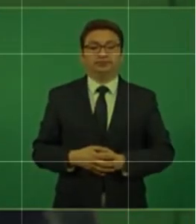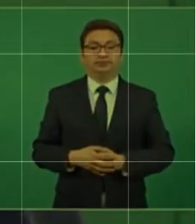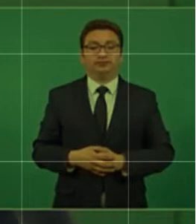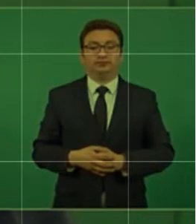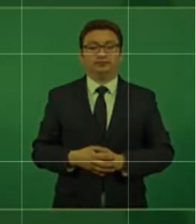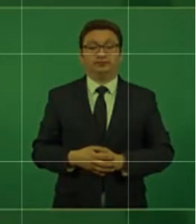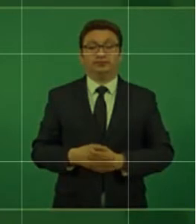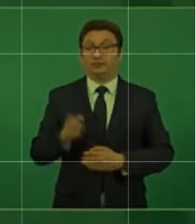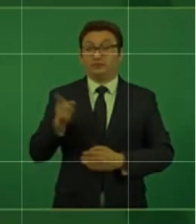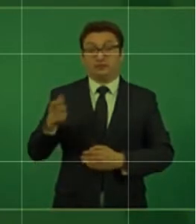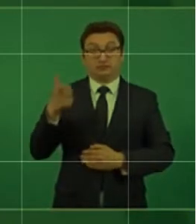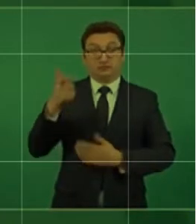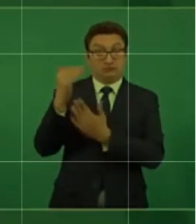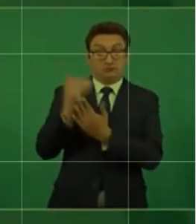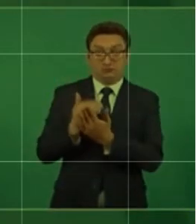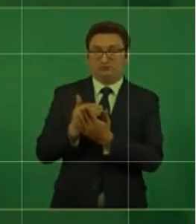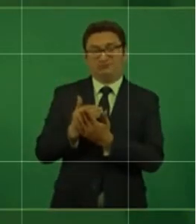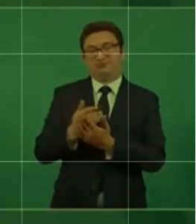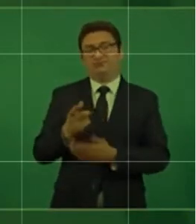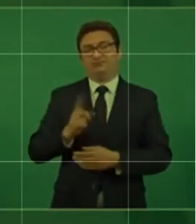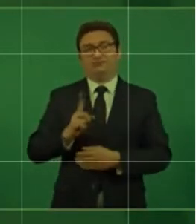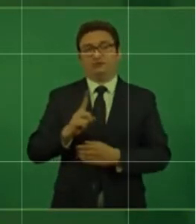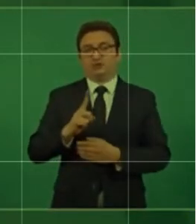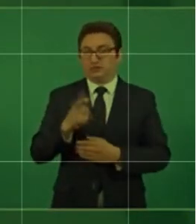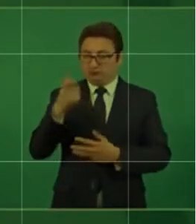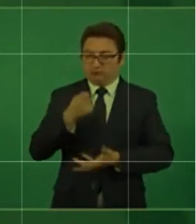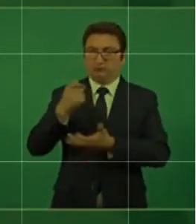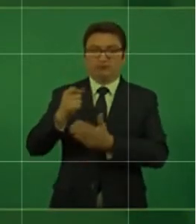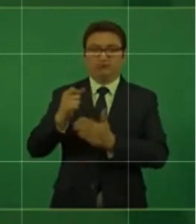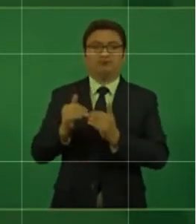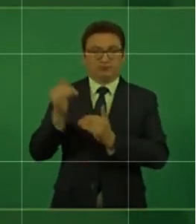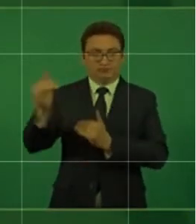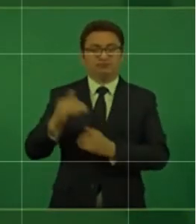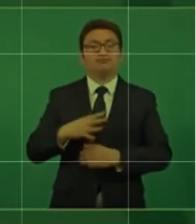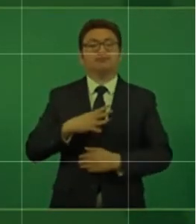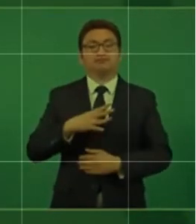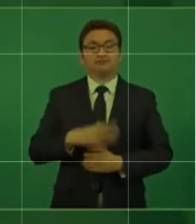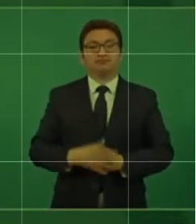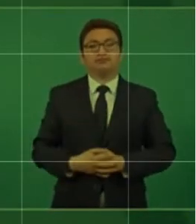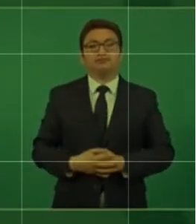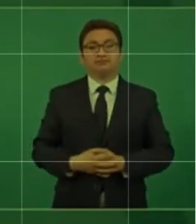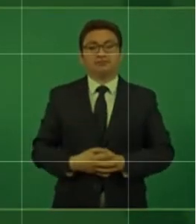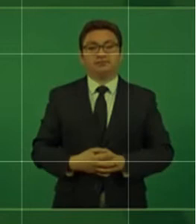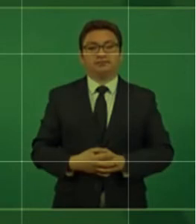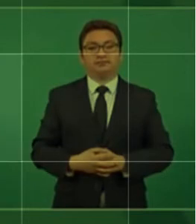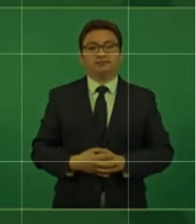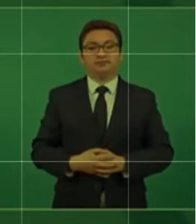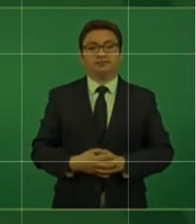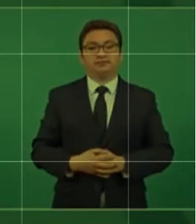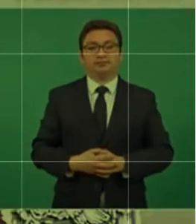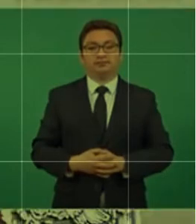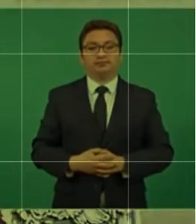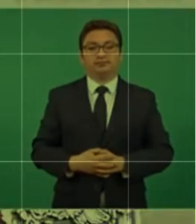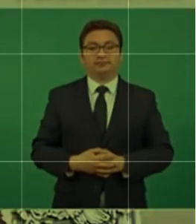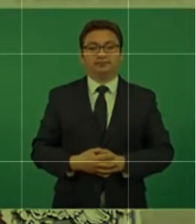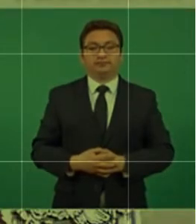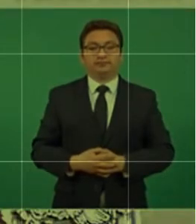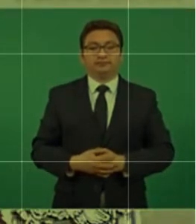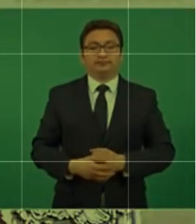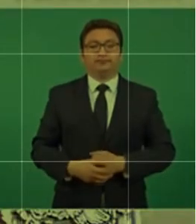es menos o lo mismo, es más lo que está presupuestado.